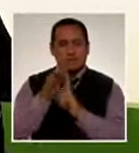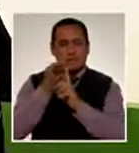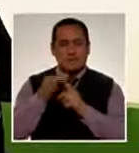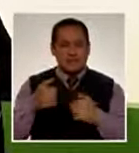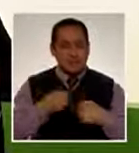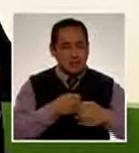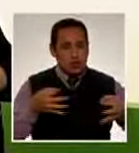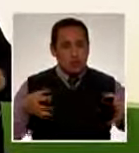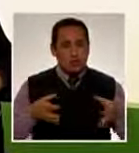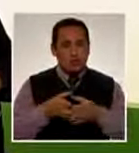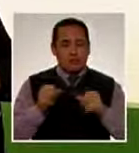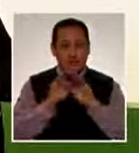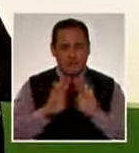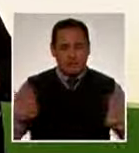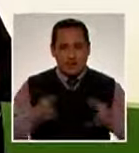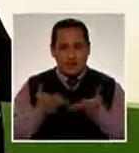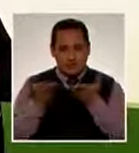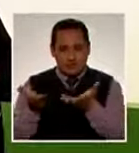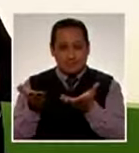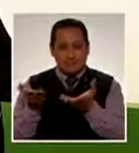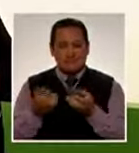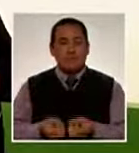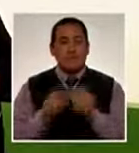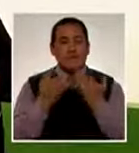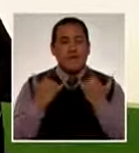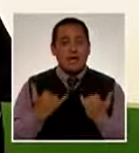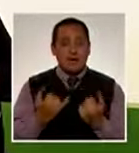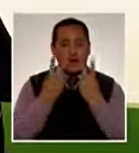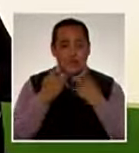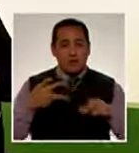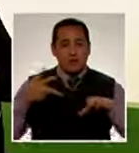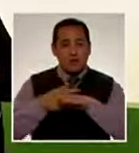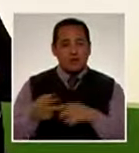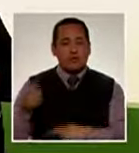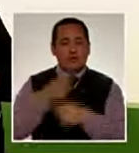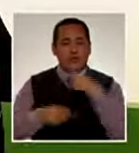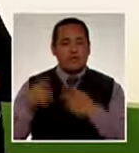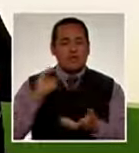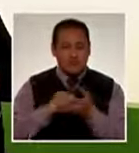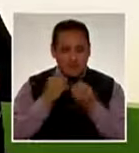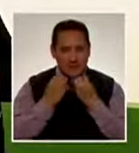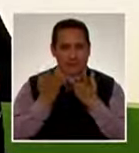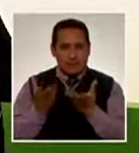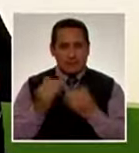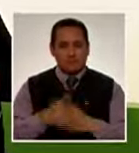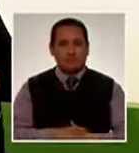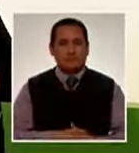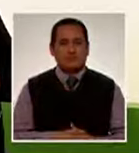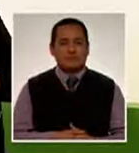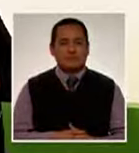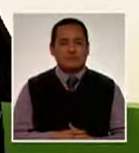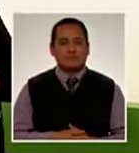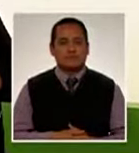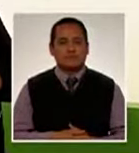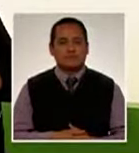muy especial de parte de todo el equipo de Sin Barreras. Ahora sí, vamos a una pausa y regresamos con más en el programa.